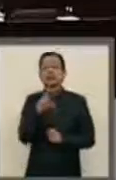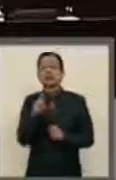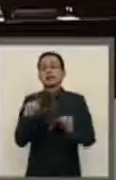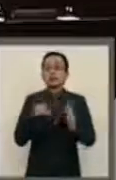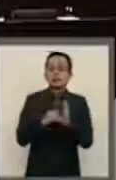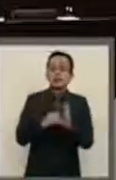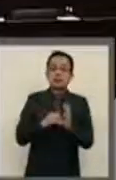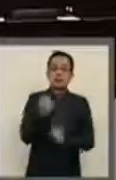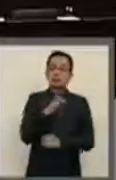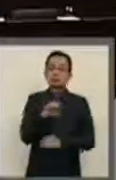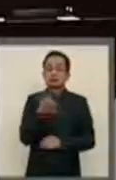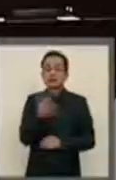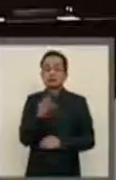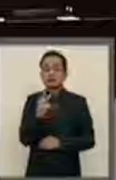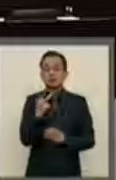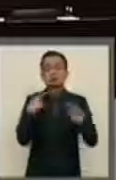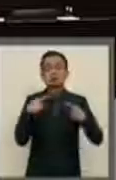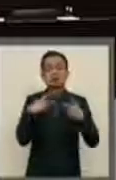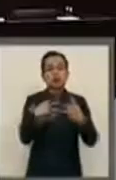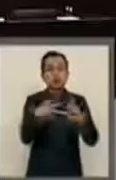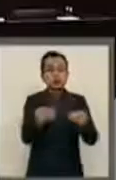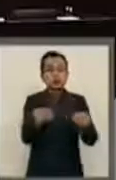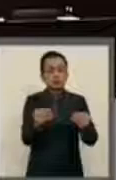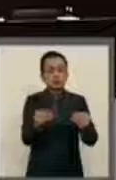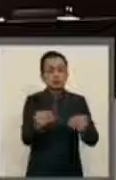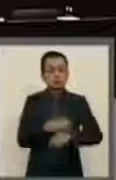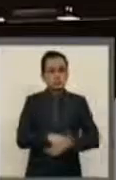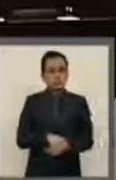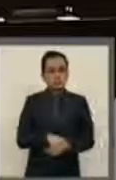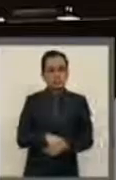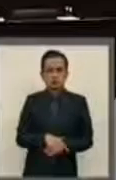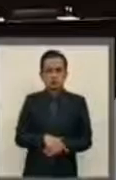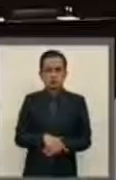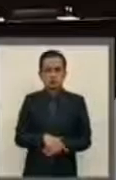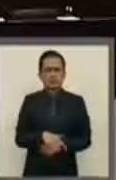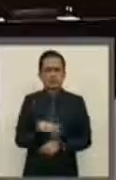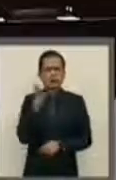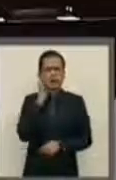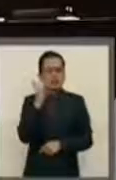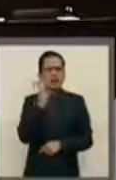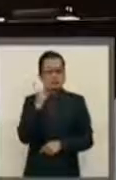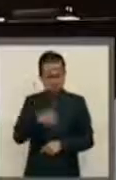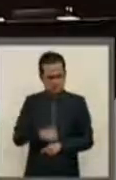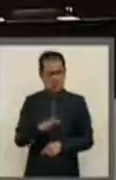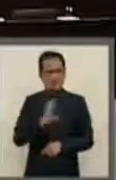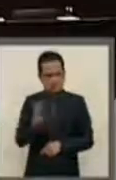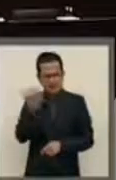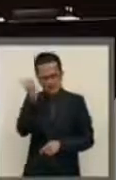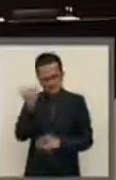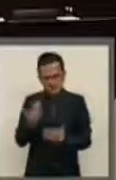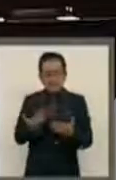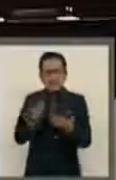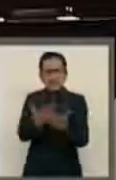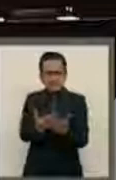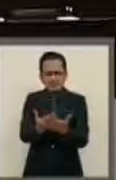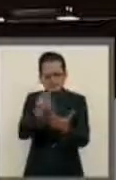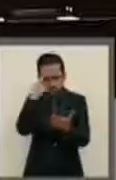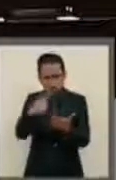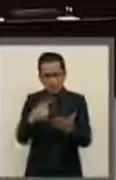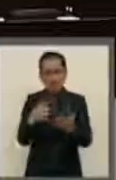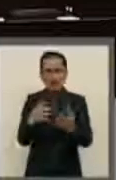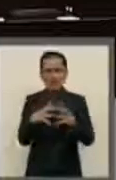30.942 desaparecidos. En la Cámara de Diputados existe una iniciativa en contra de la desaparición